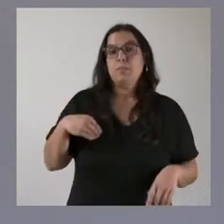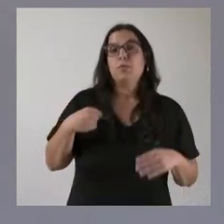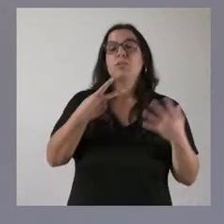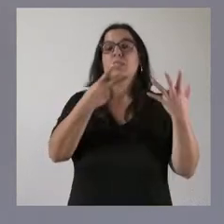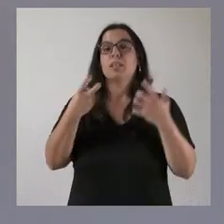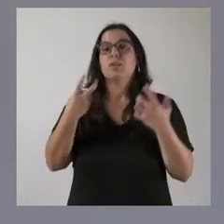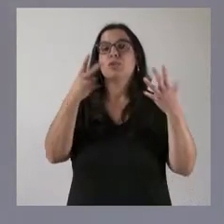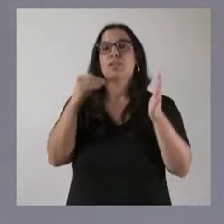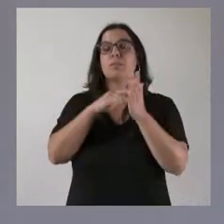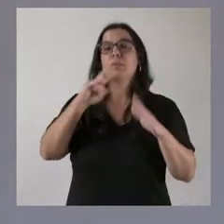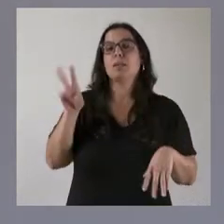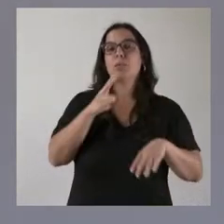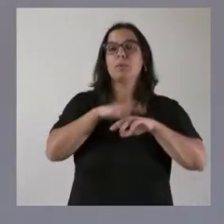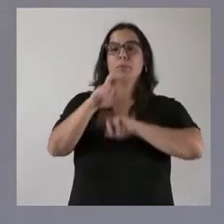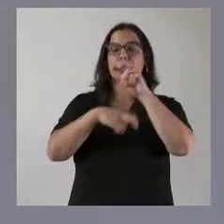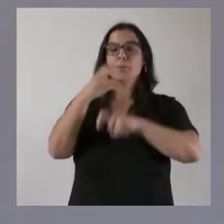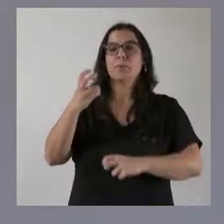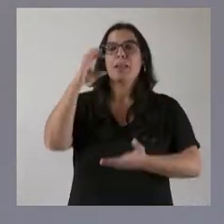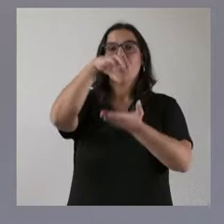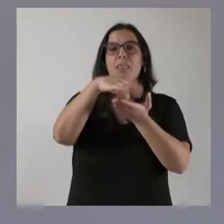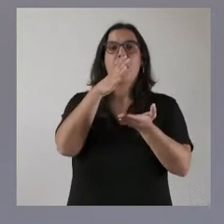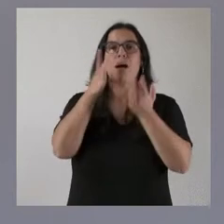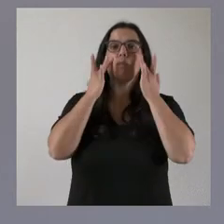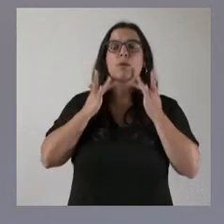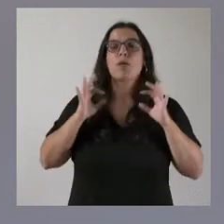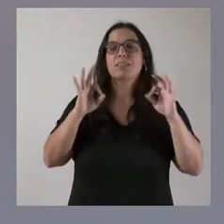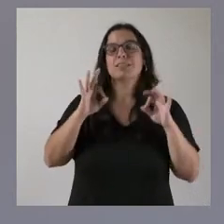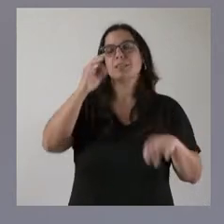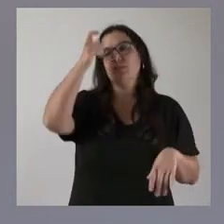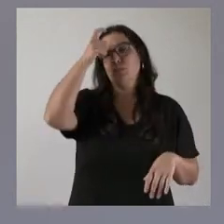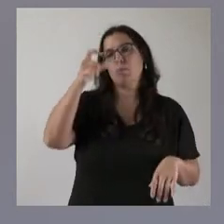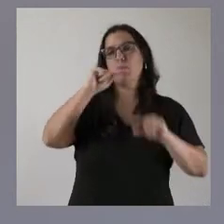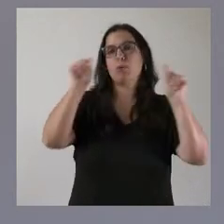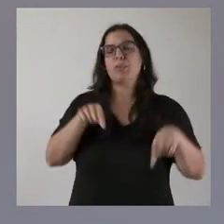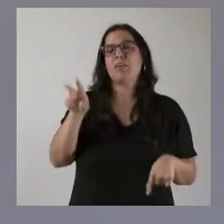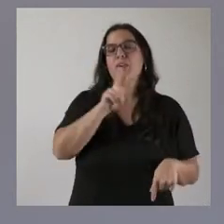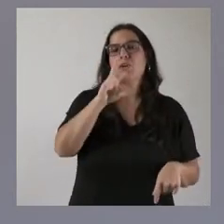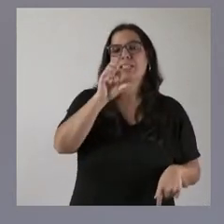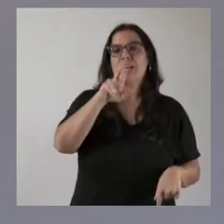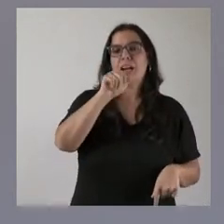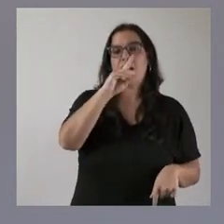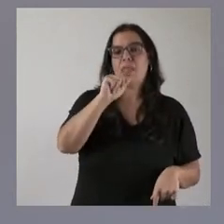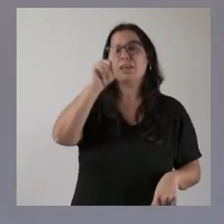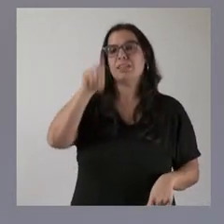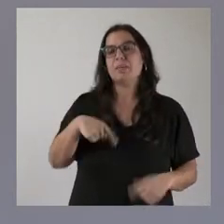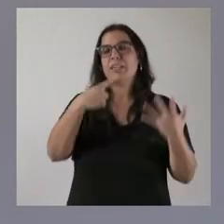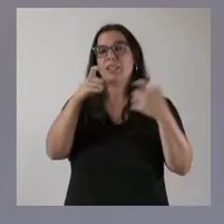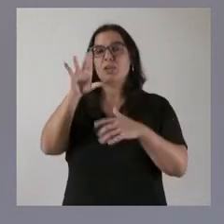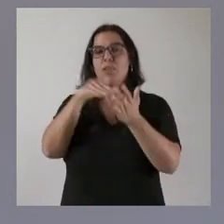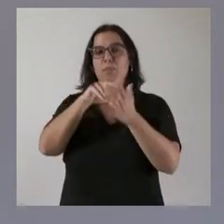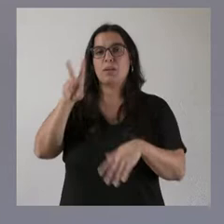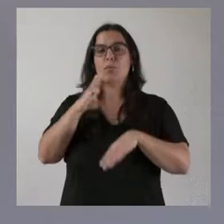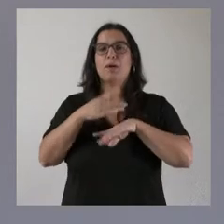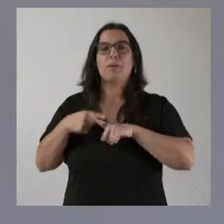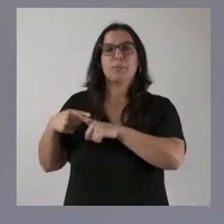para la remodelación de la depuradora de cerrada en Valladolid y 615.000 euros para la distribución